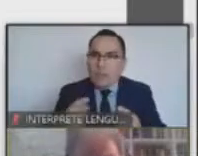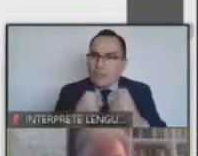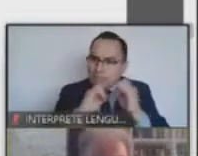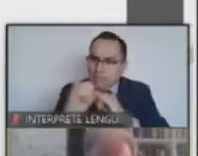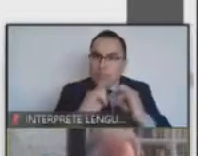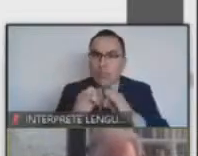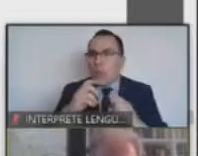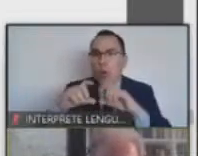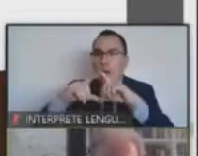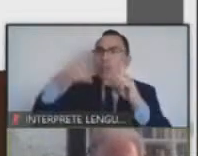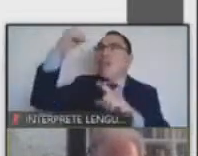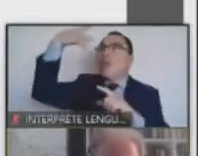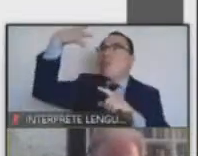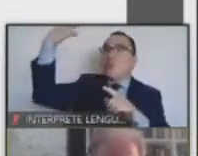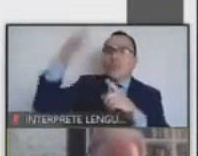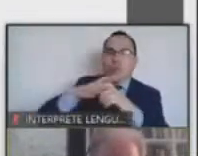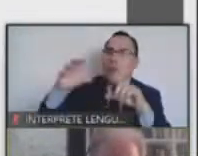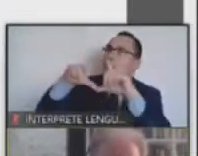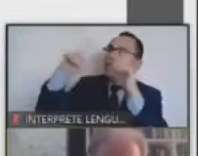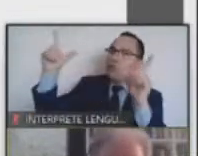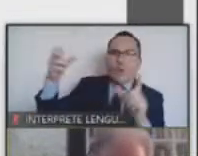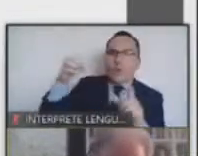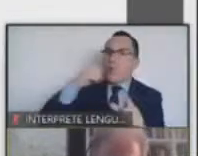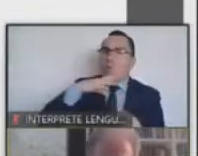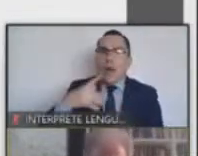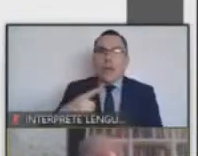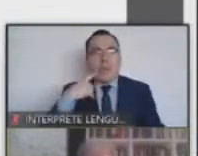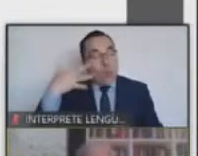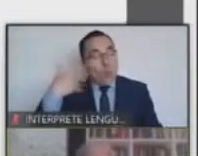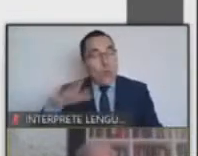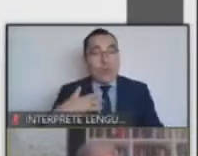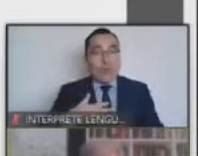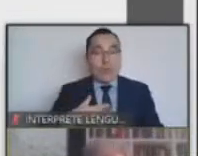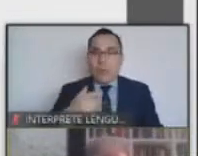más eficiente de las policías. Muchas gracias.